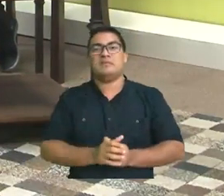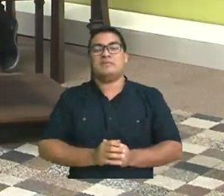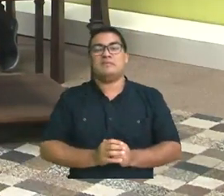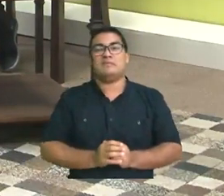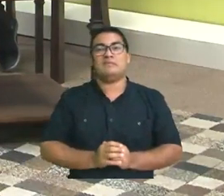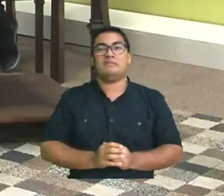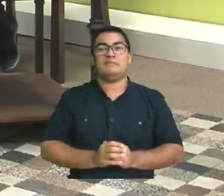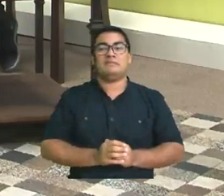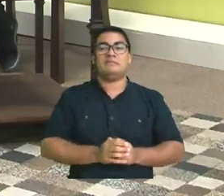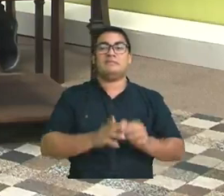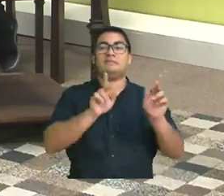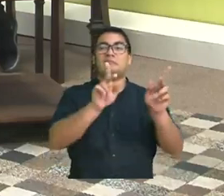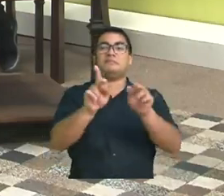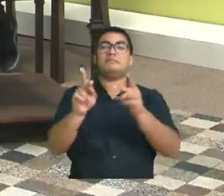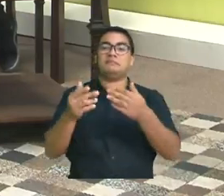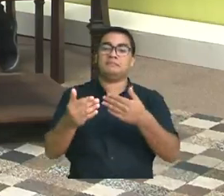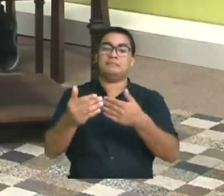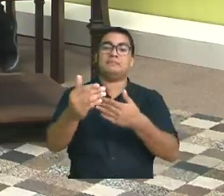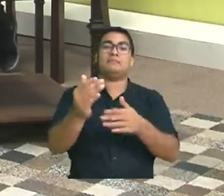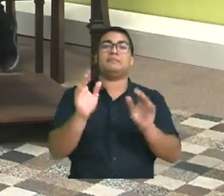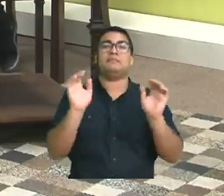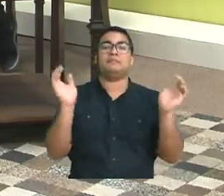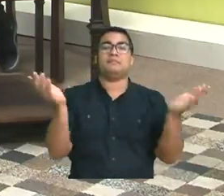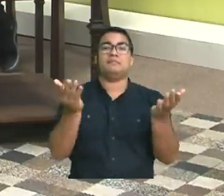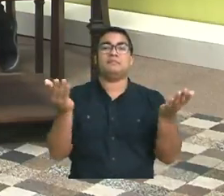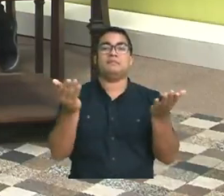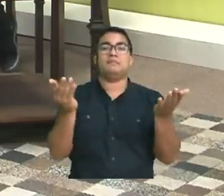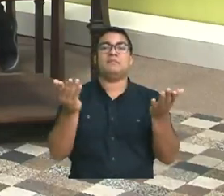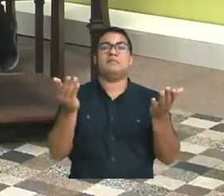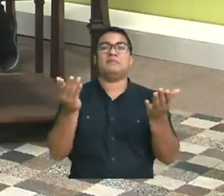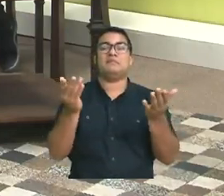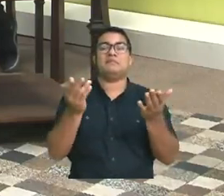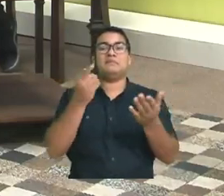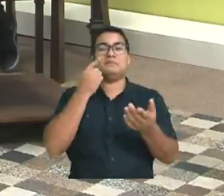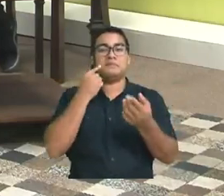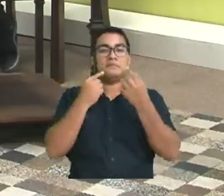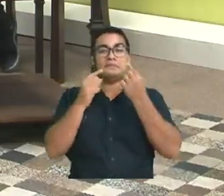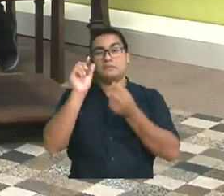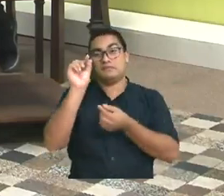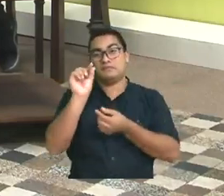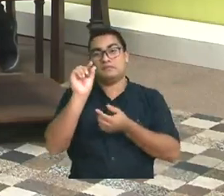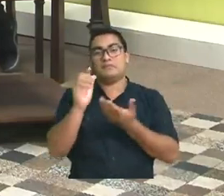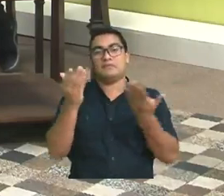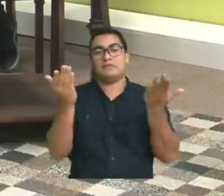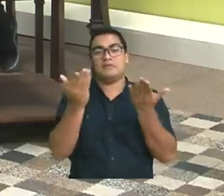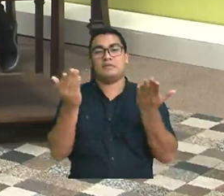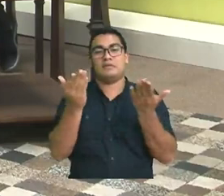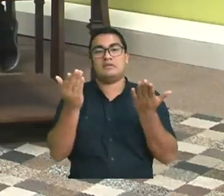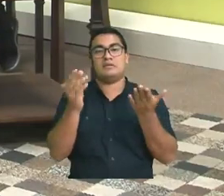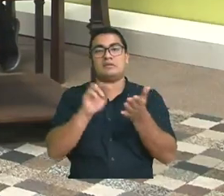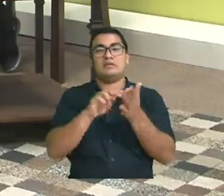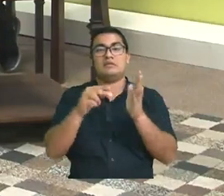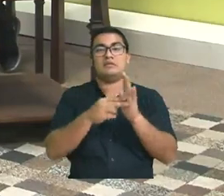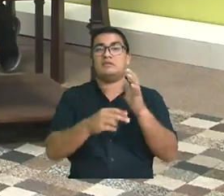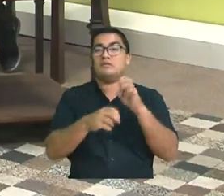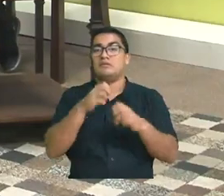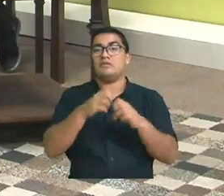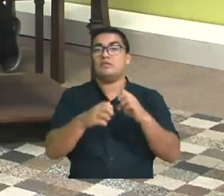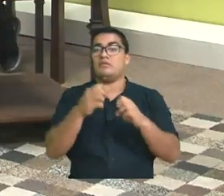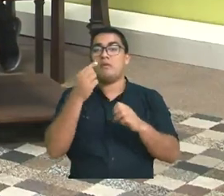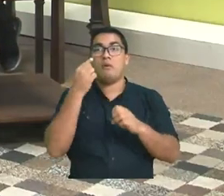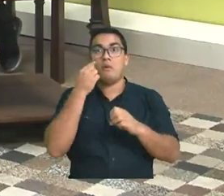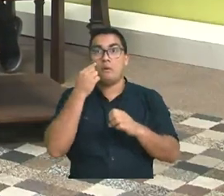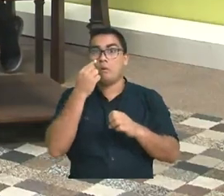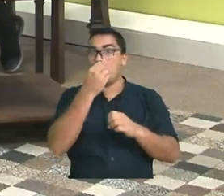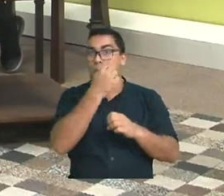a lo largo estos pacientes pues van a tener una disminución en la producción de lágrimas por lo mismo, porque se están afectando las estructuras del ojo,